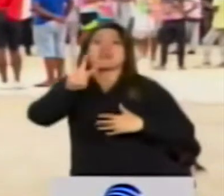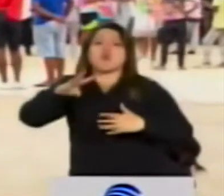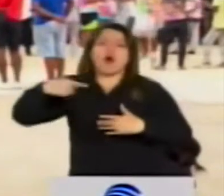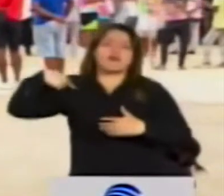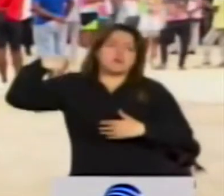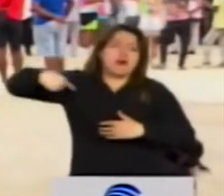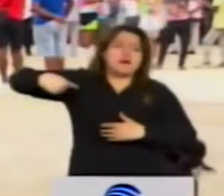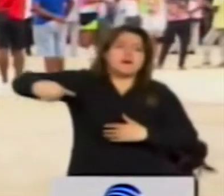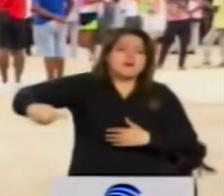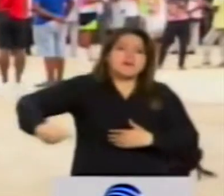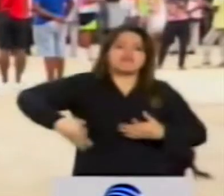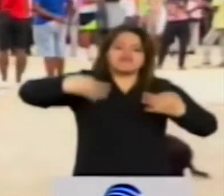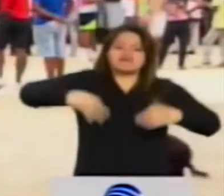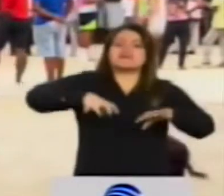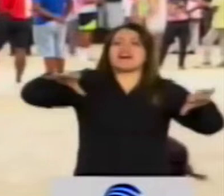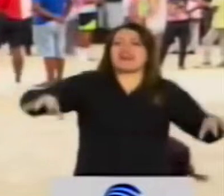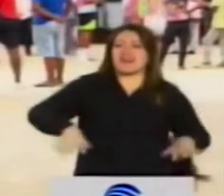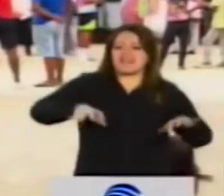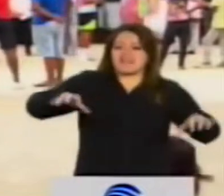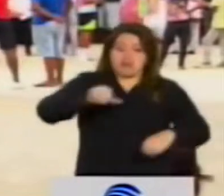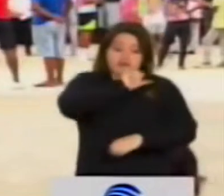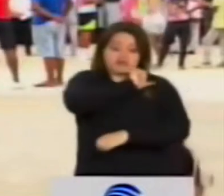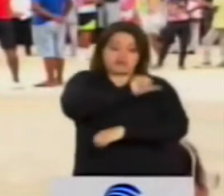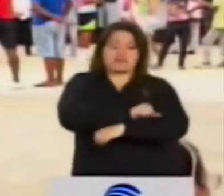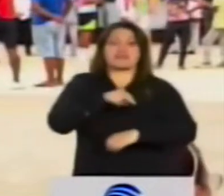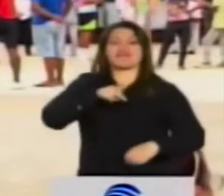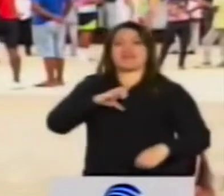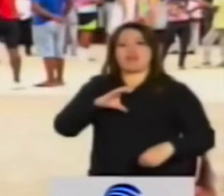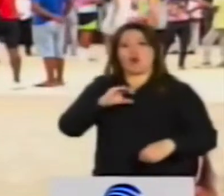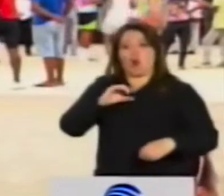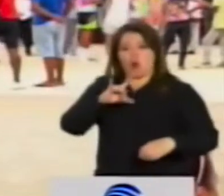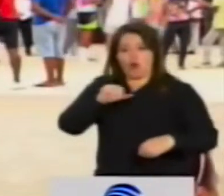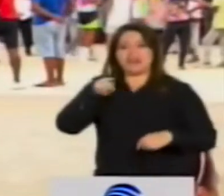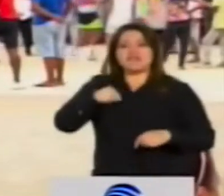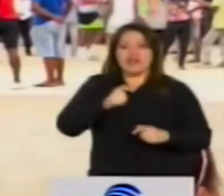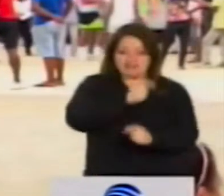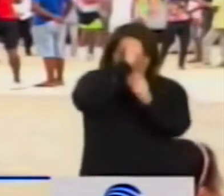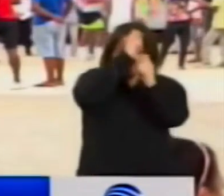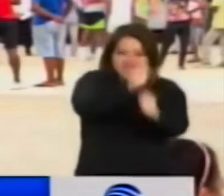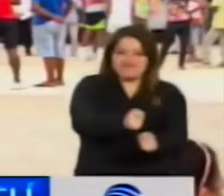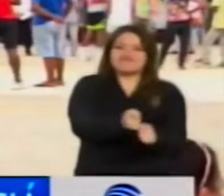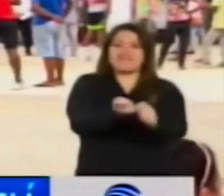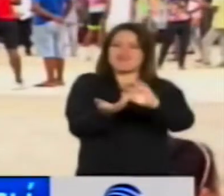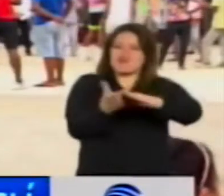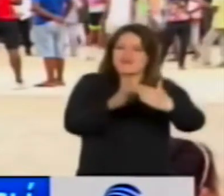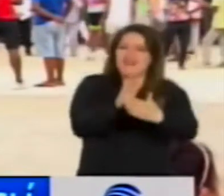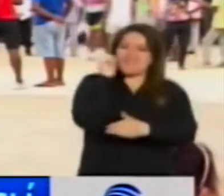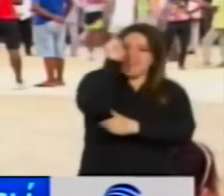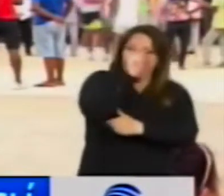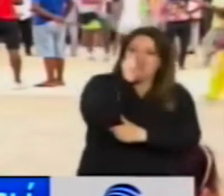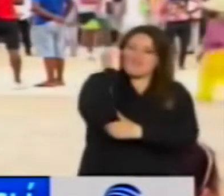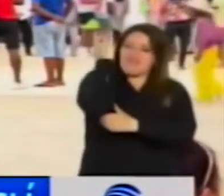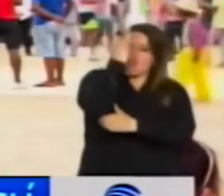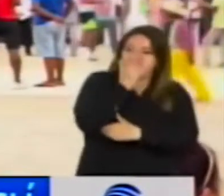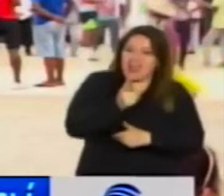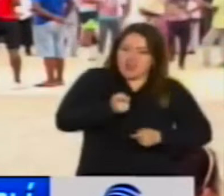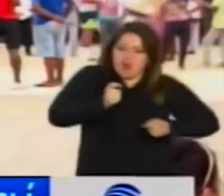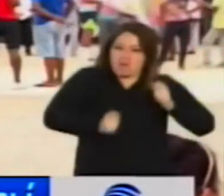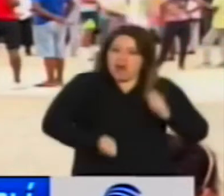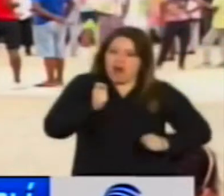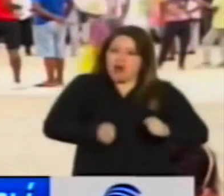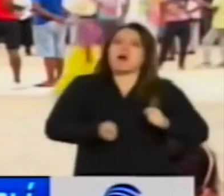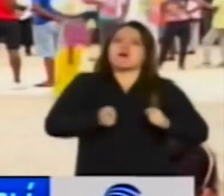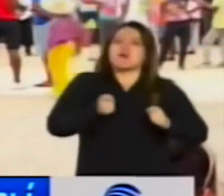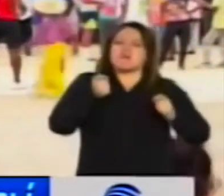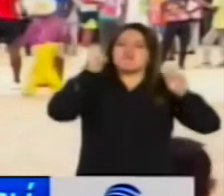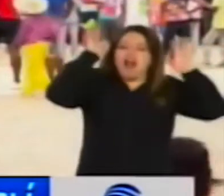Bullerengue Necoclí 2022, que le rinde un homenaje a toda la cultura afrodescendiente. Un festival que inició con la participación de los